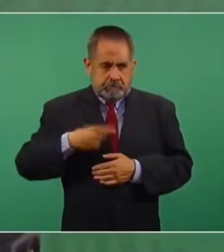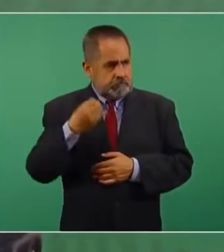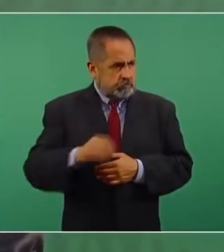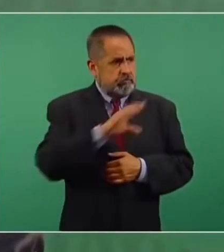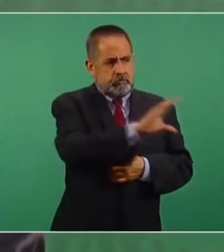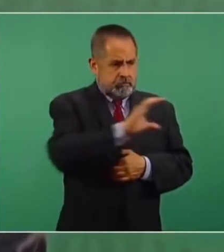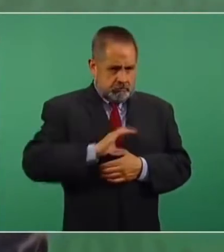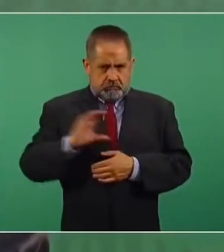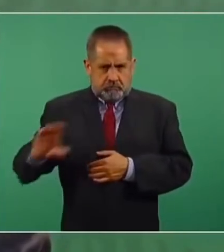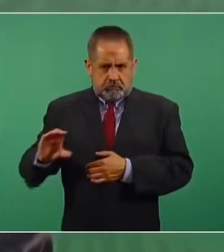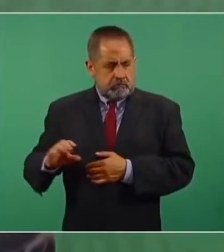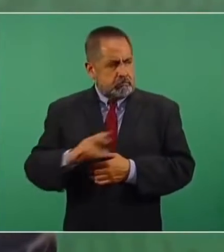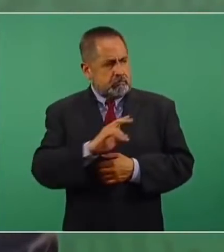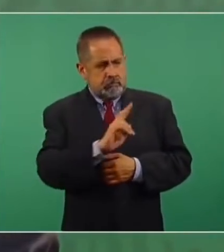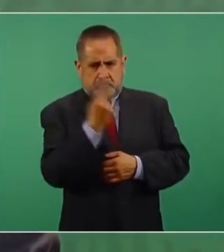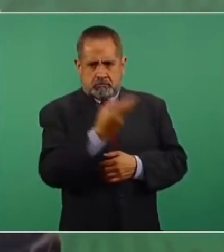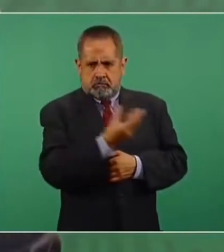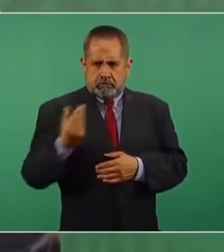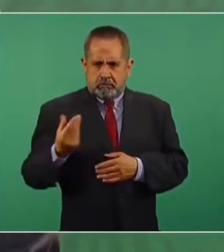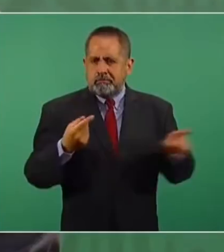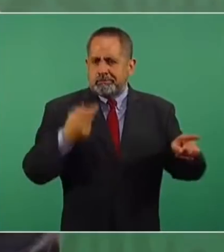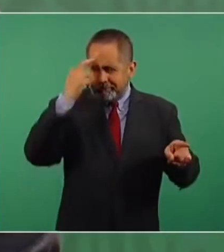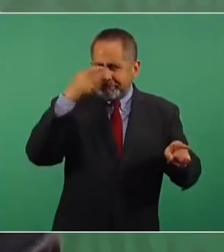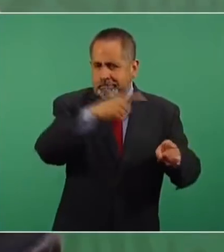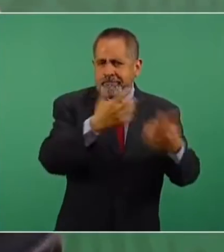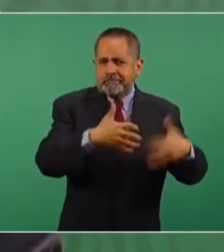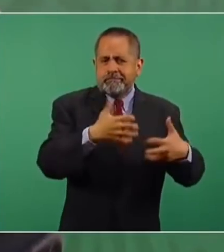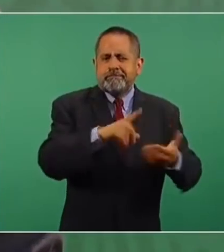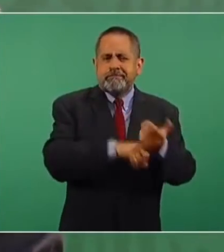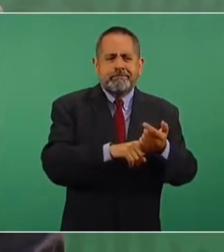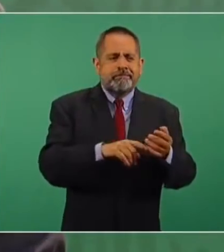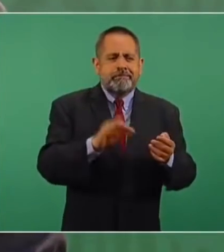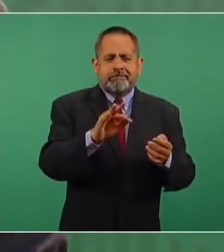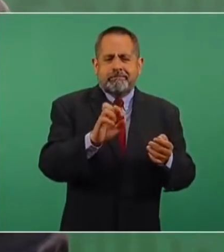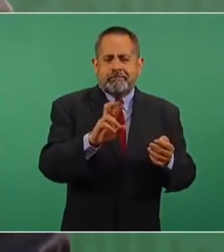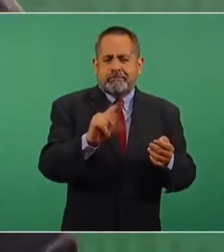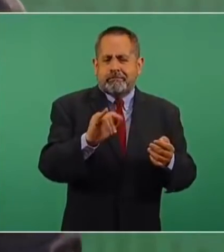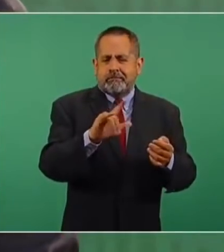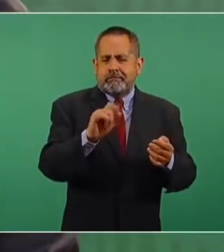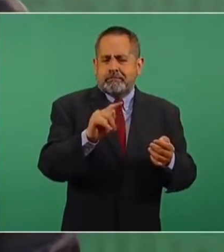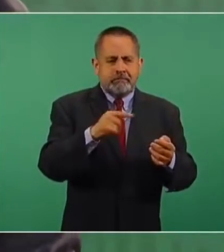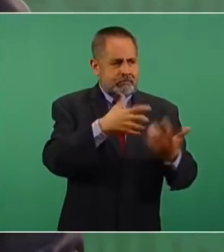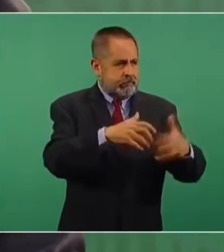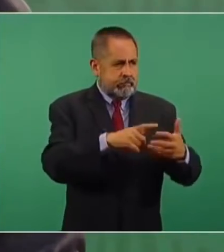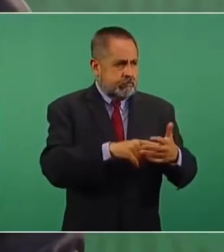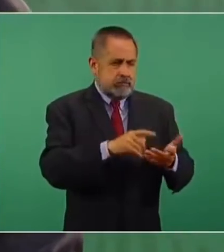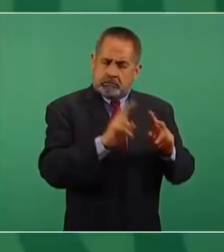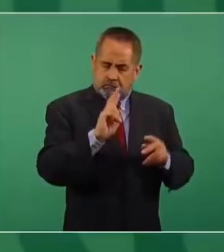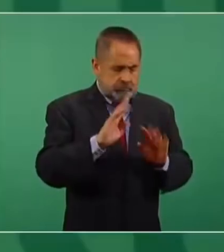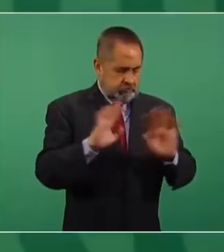devolver por lo de la fábrica o planta de fertilizante, pues es